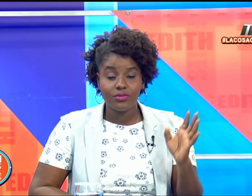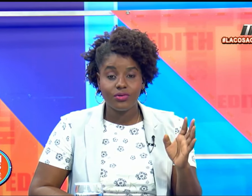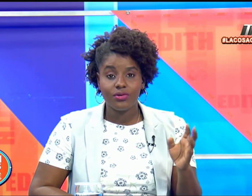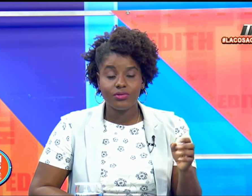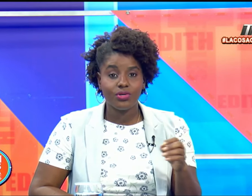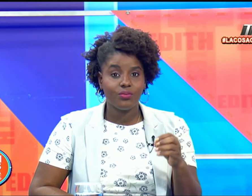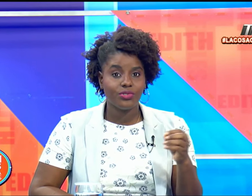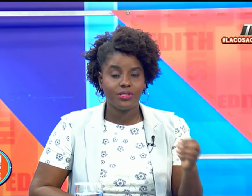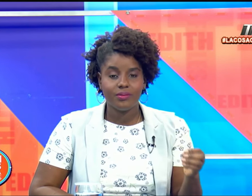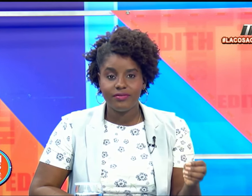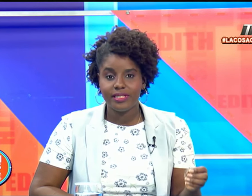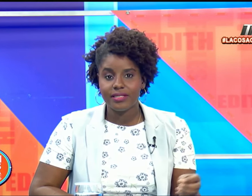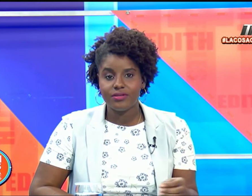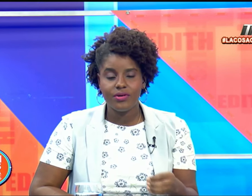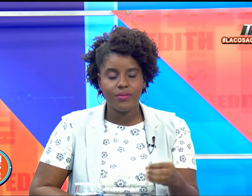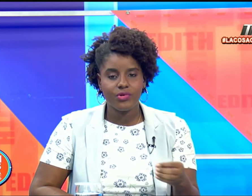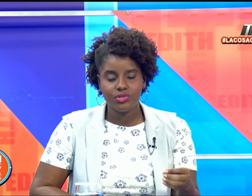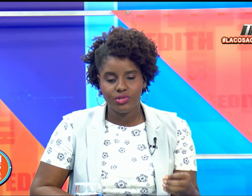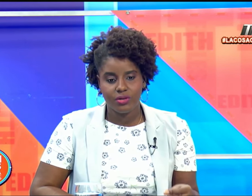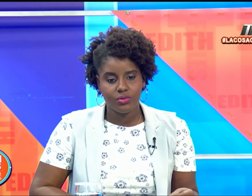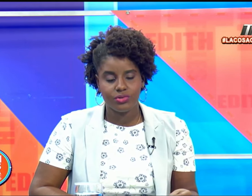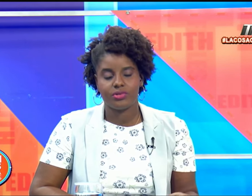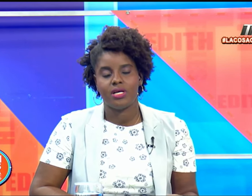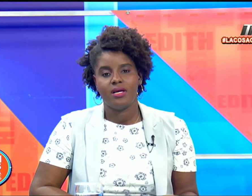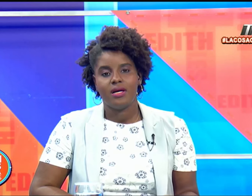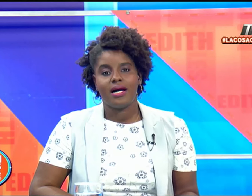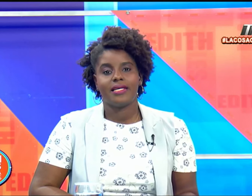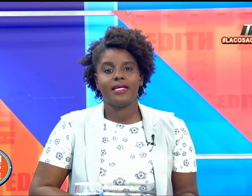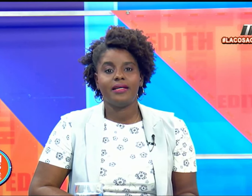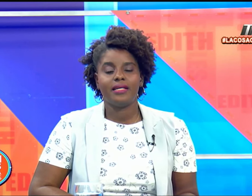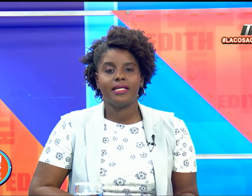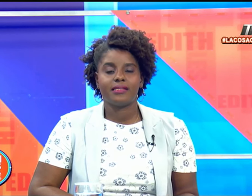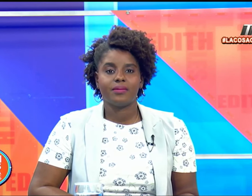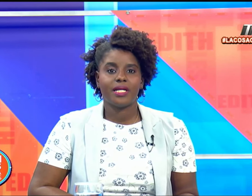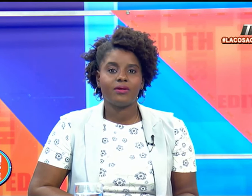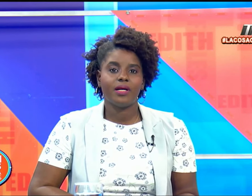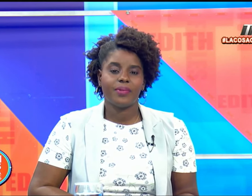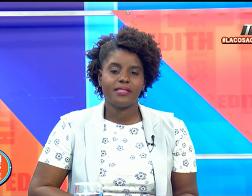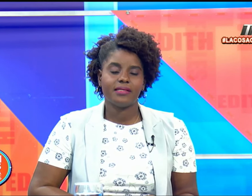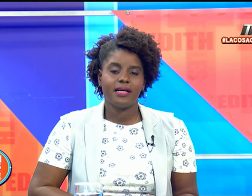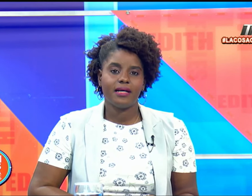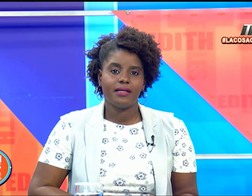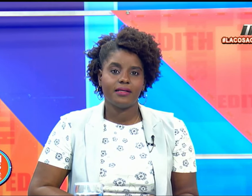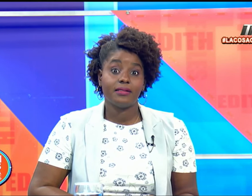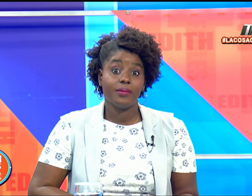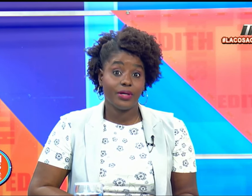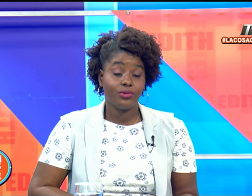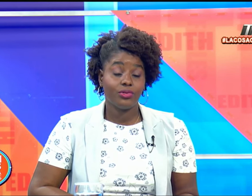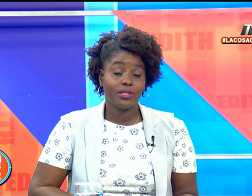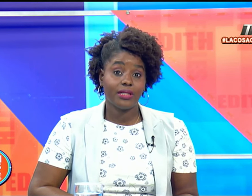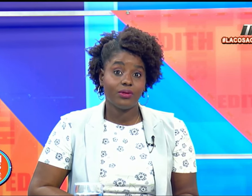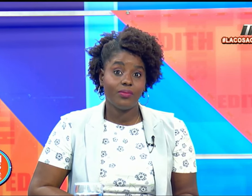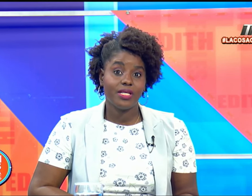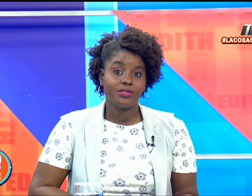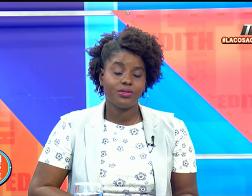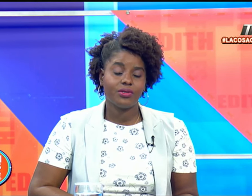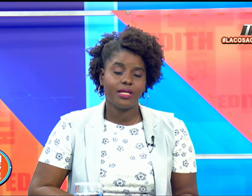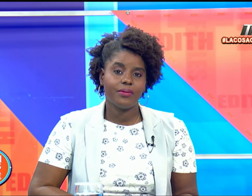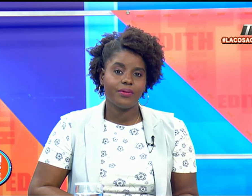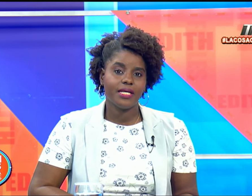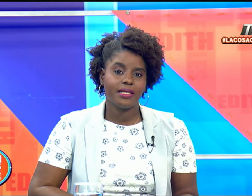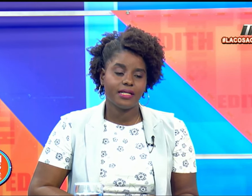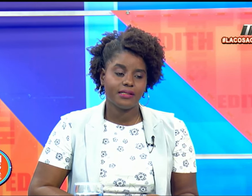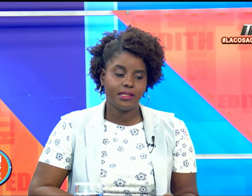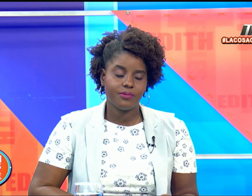terminado su conclusión, muchísima filtración y muchos recursos. Ayer en la semanal con la prensa se le preguntó tanto al ministro de